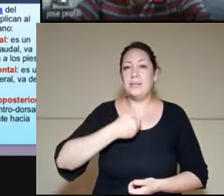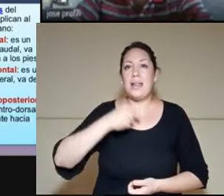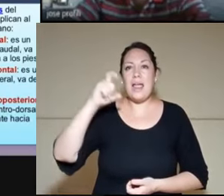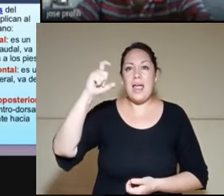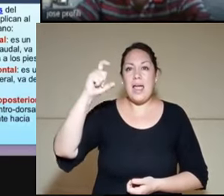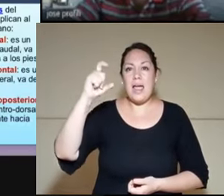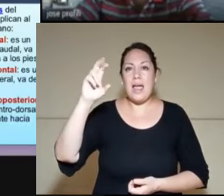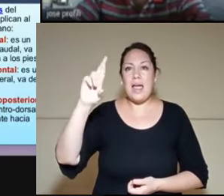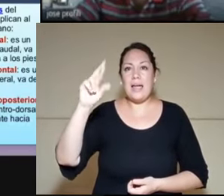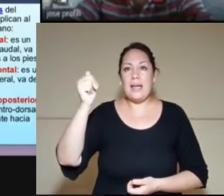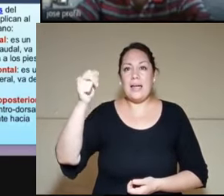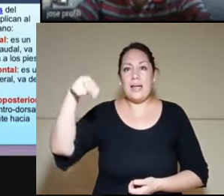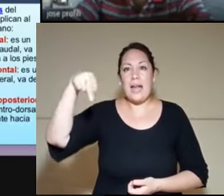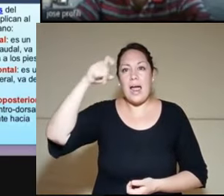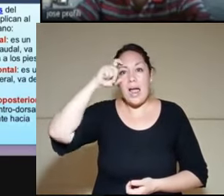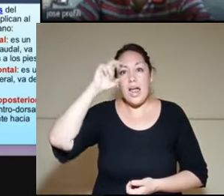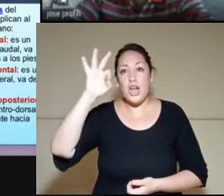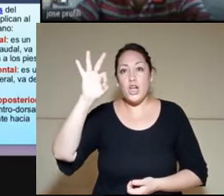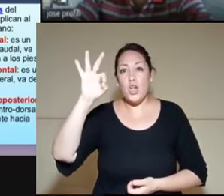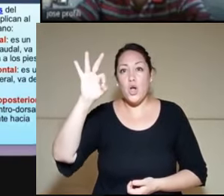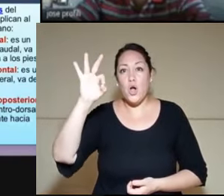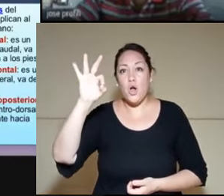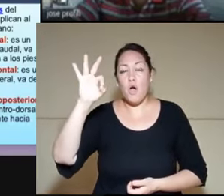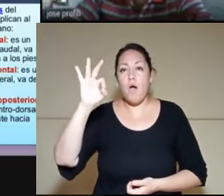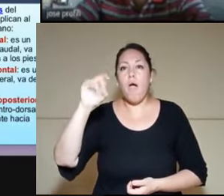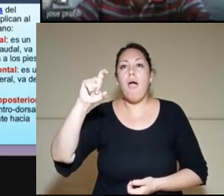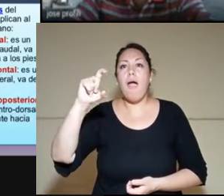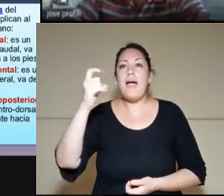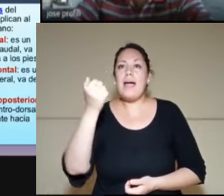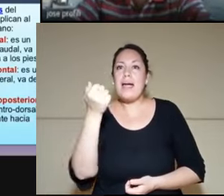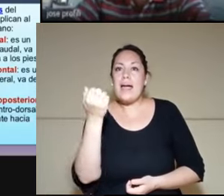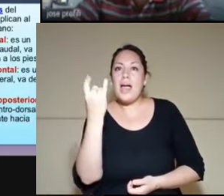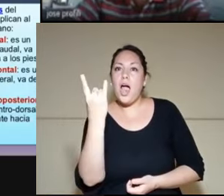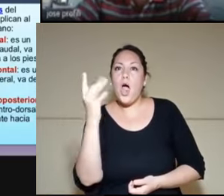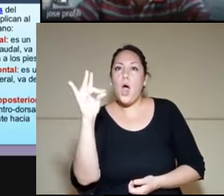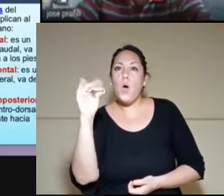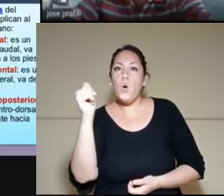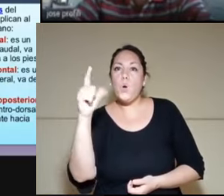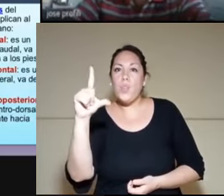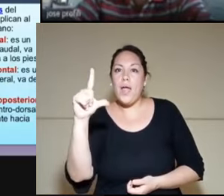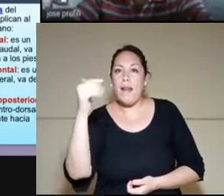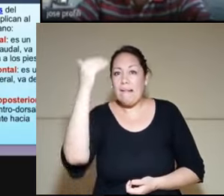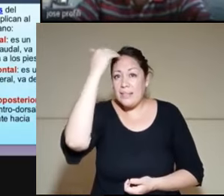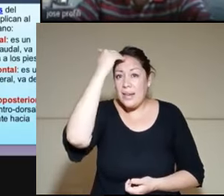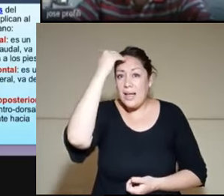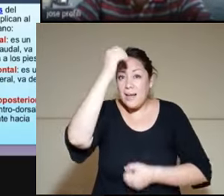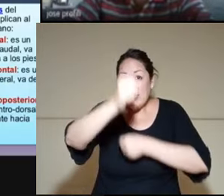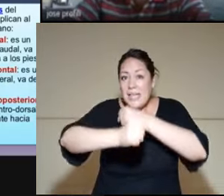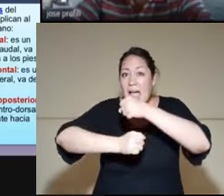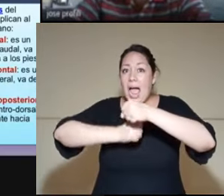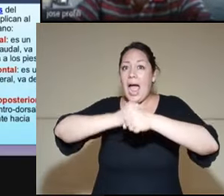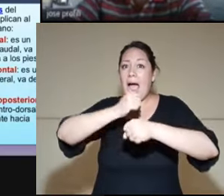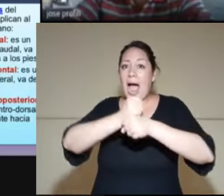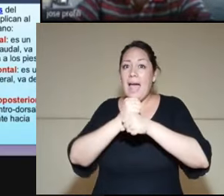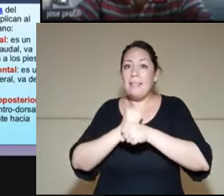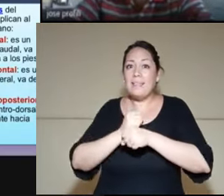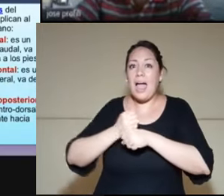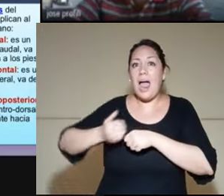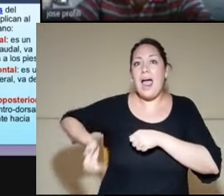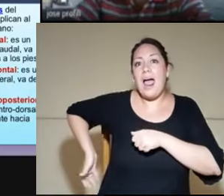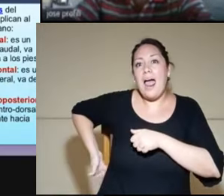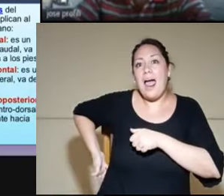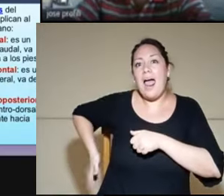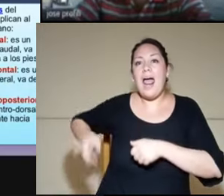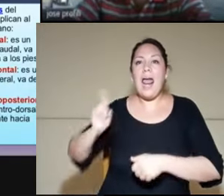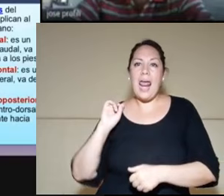llama cráneo-caudal. Cráneo porque va desde el cráneo, caudal hasta la cola, cráneo-caudal, yo lo divido,